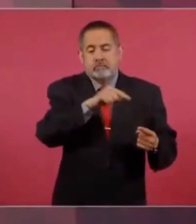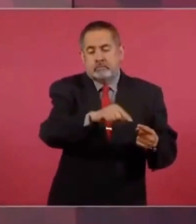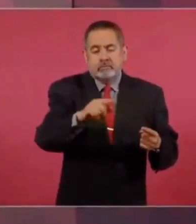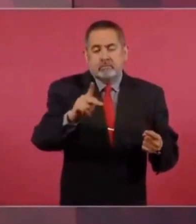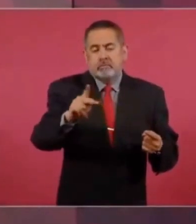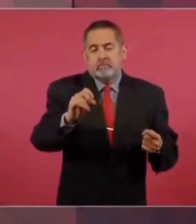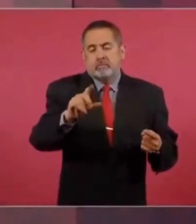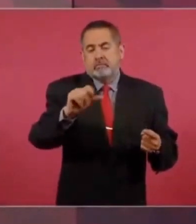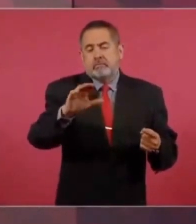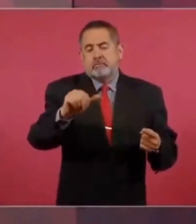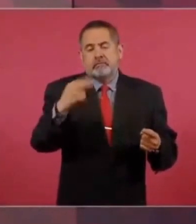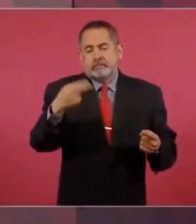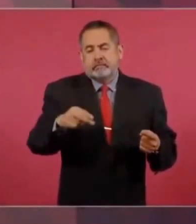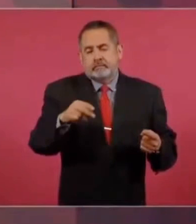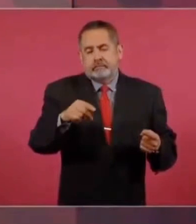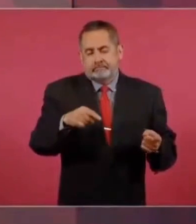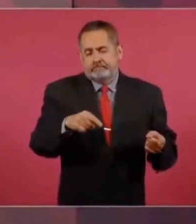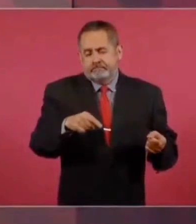Irene